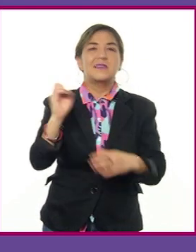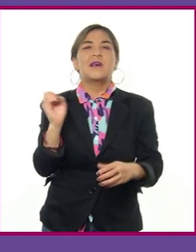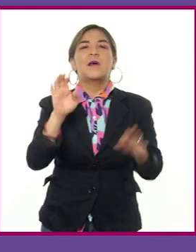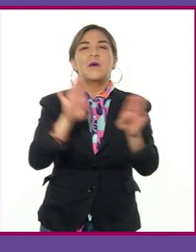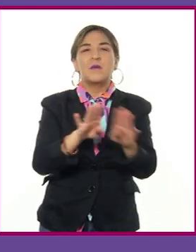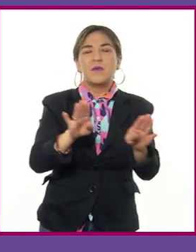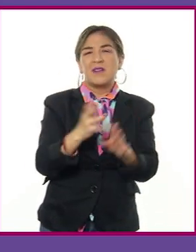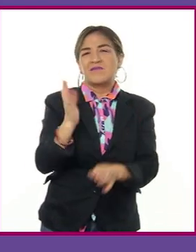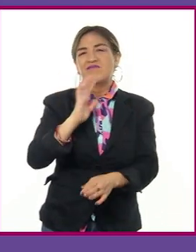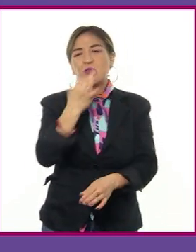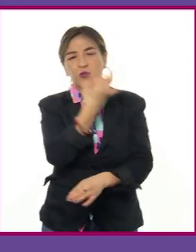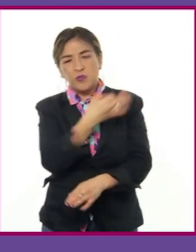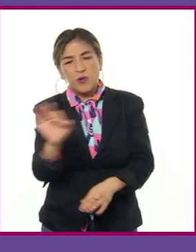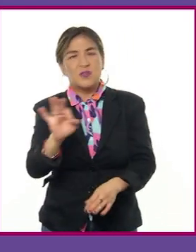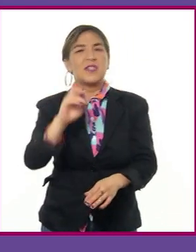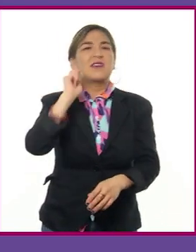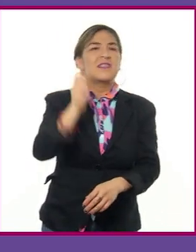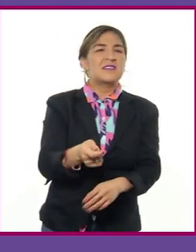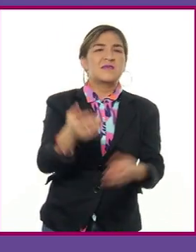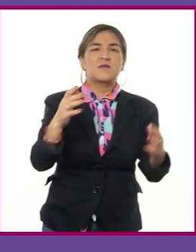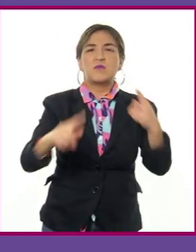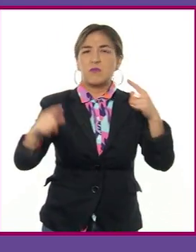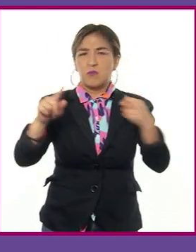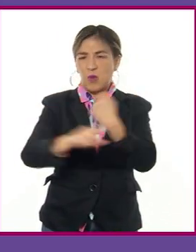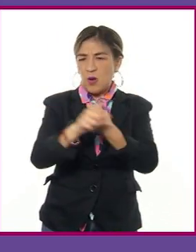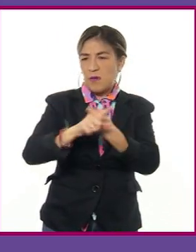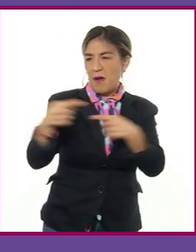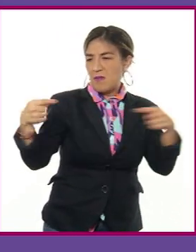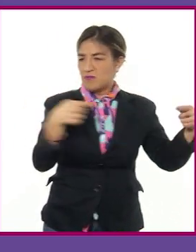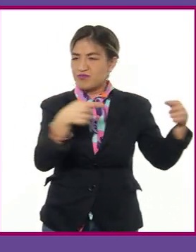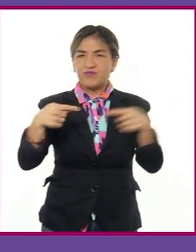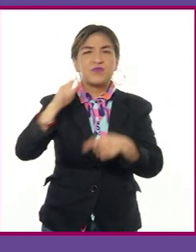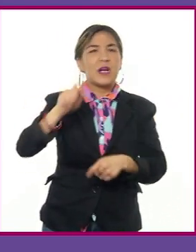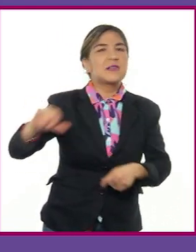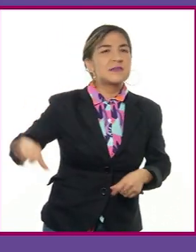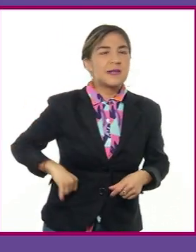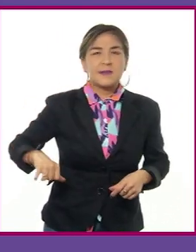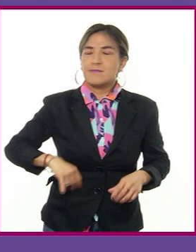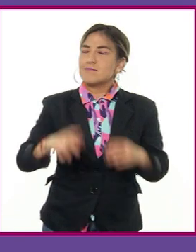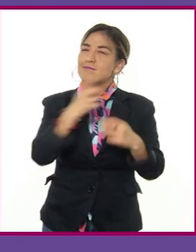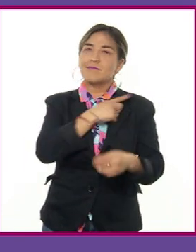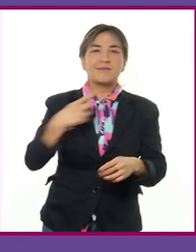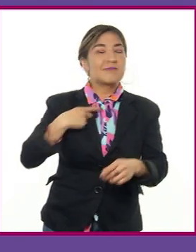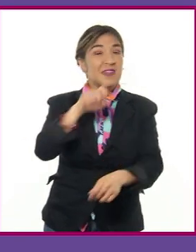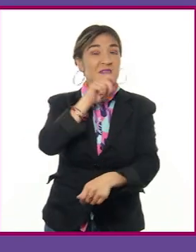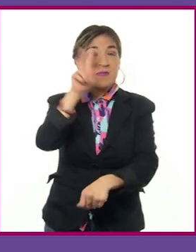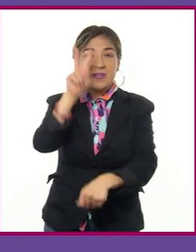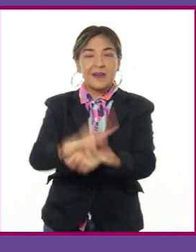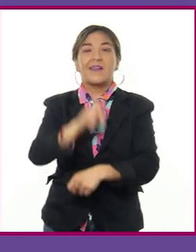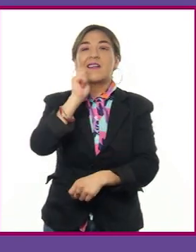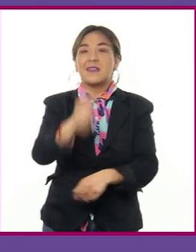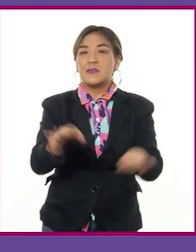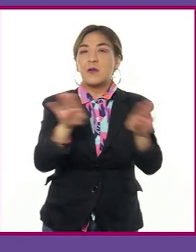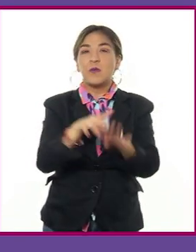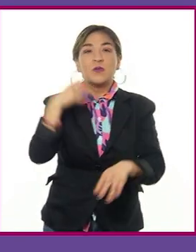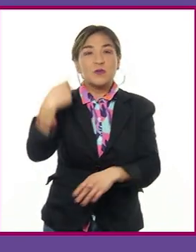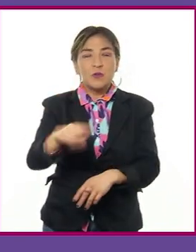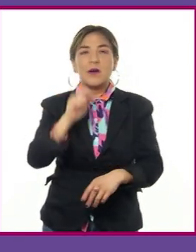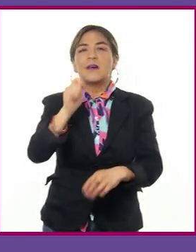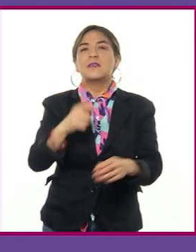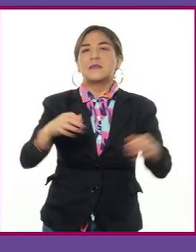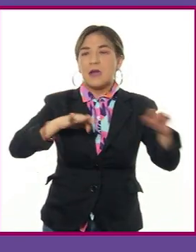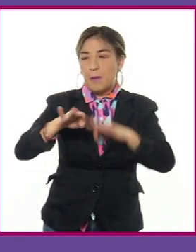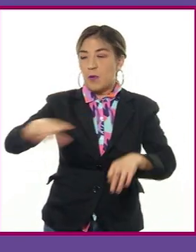amiguismo, nepotismo, conflicto de intereses, entre otros, así como procurar que todas las prácticas de las y los